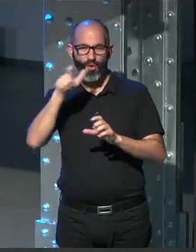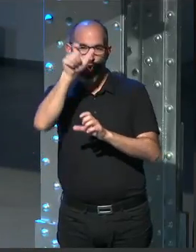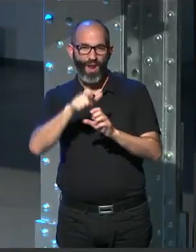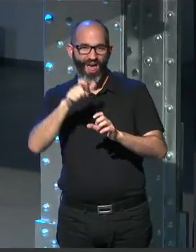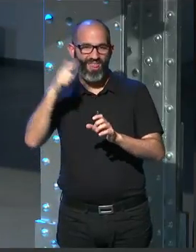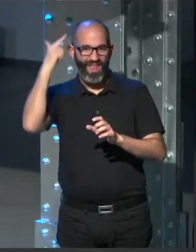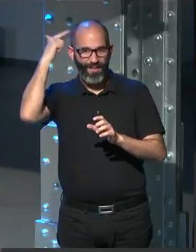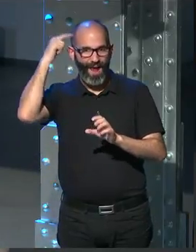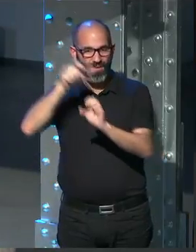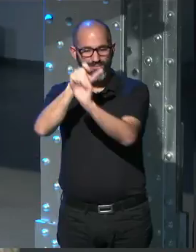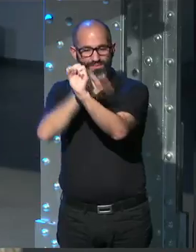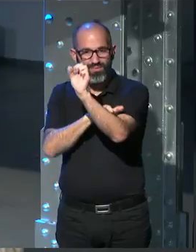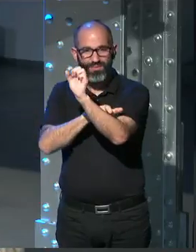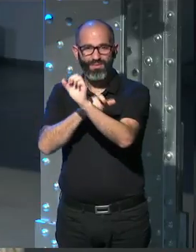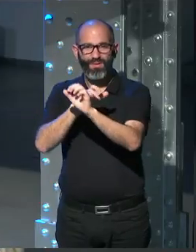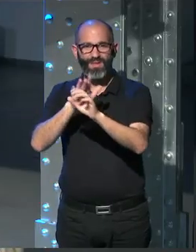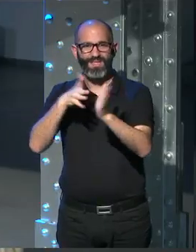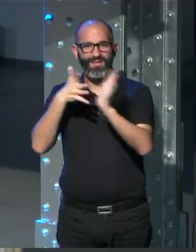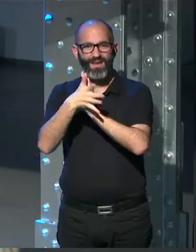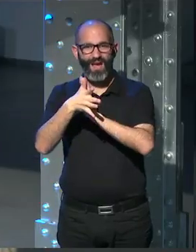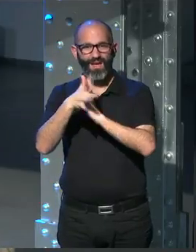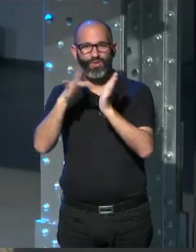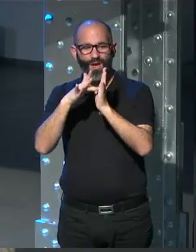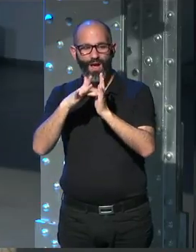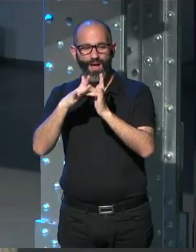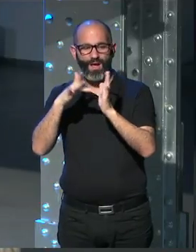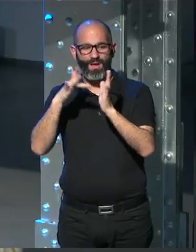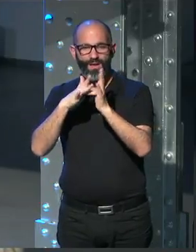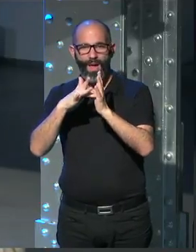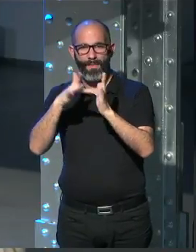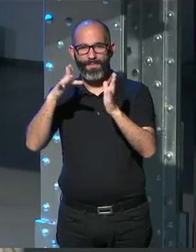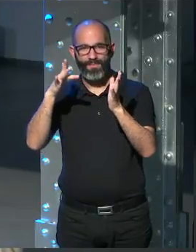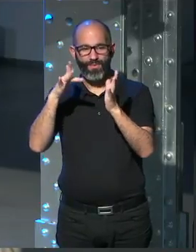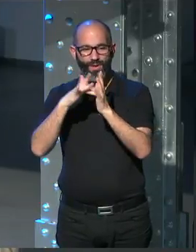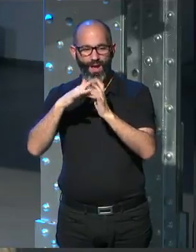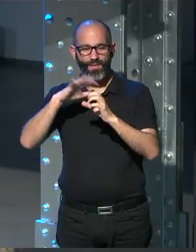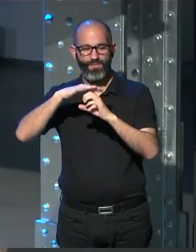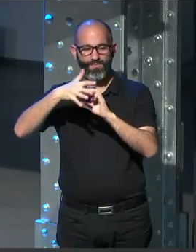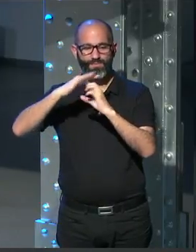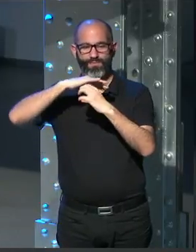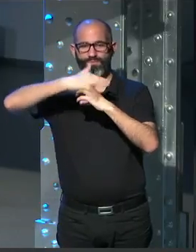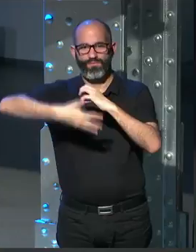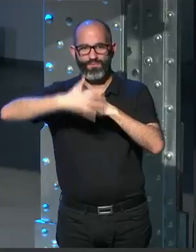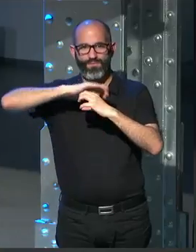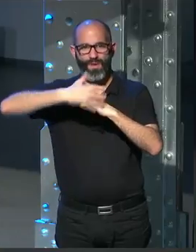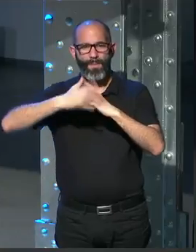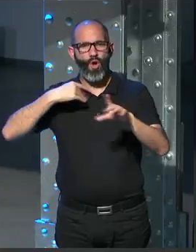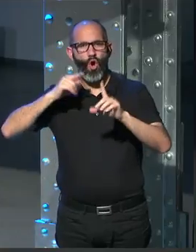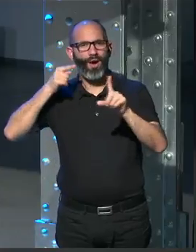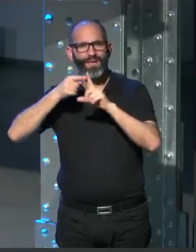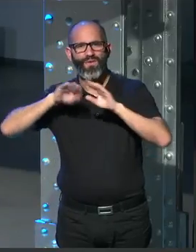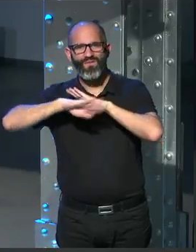cerebral, en concreto de la corteza que representa la pata posterior de la rata, pero el objetivo final